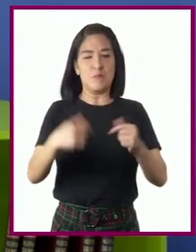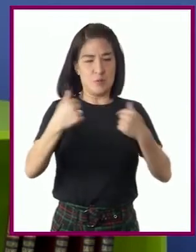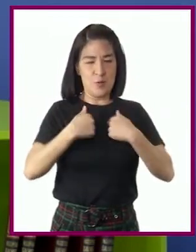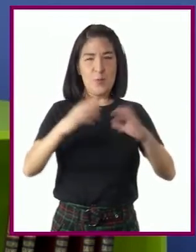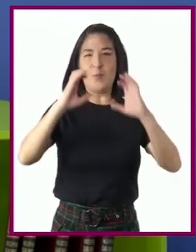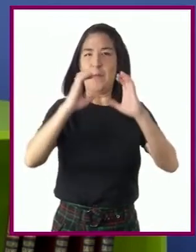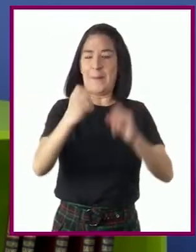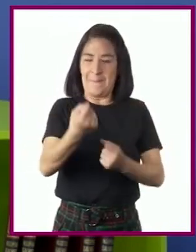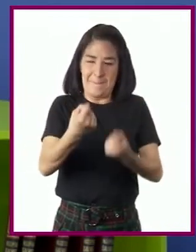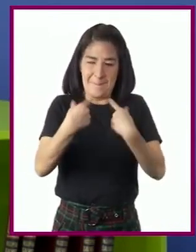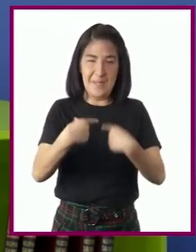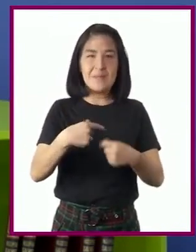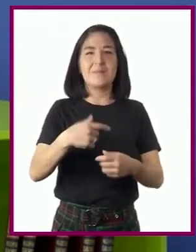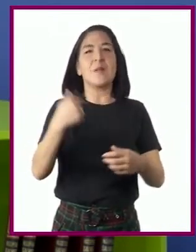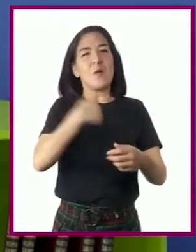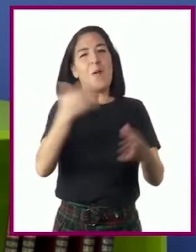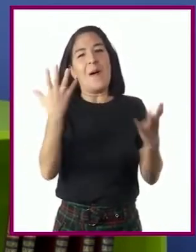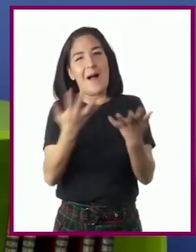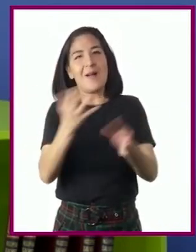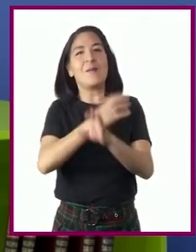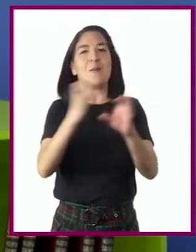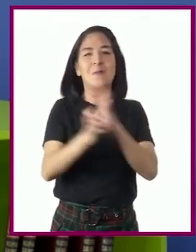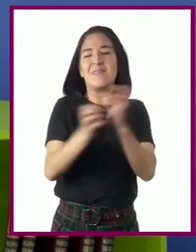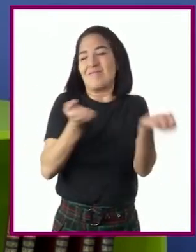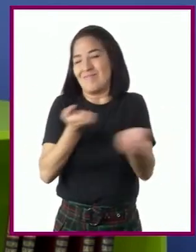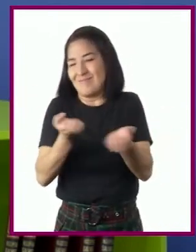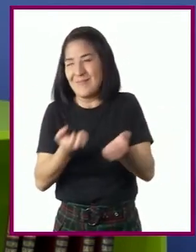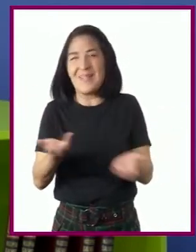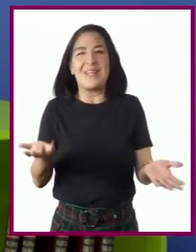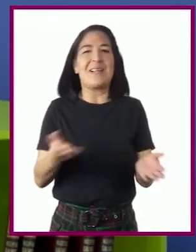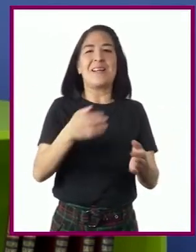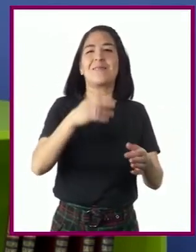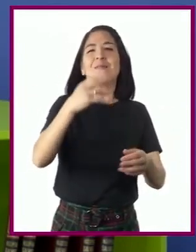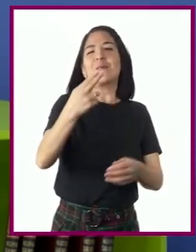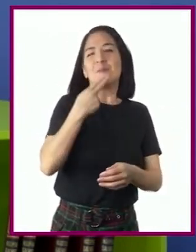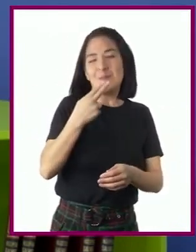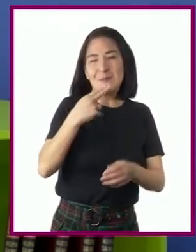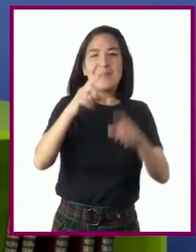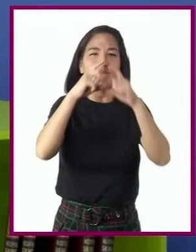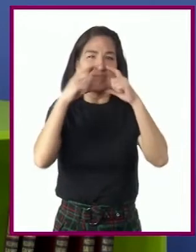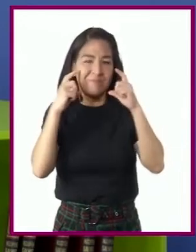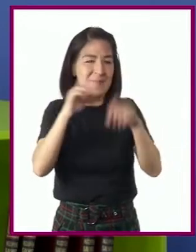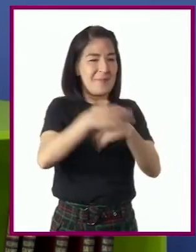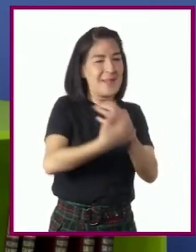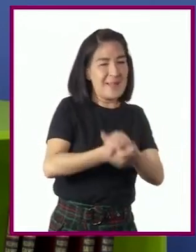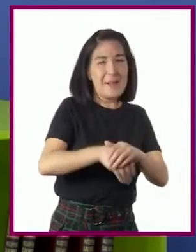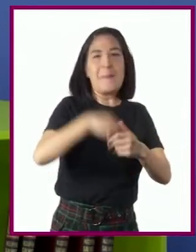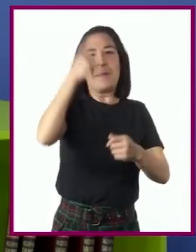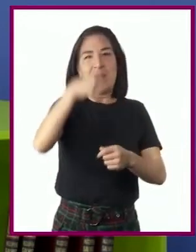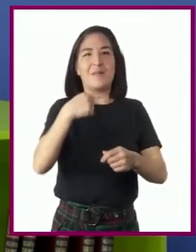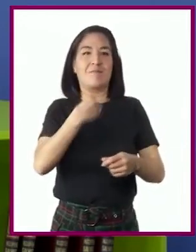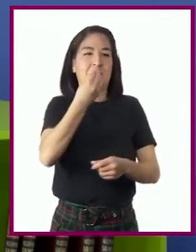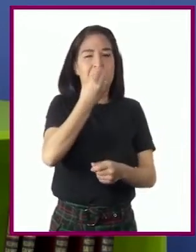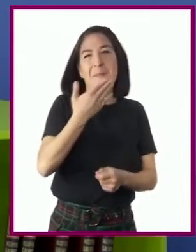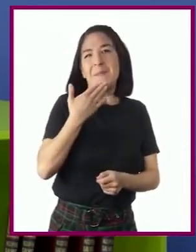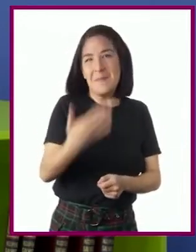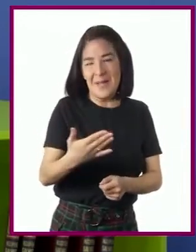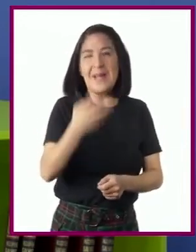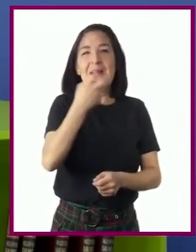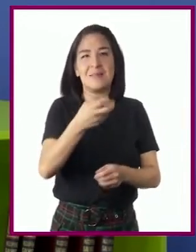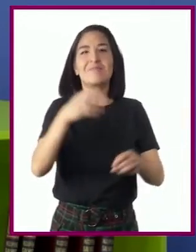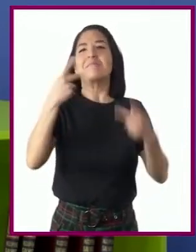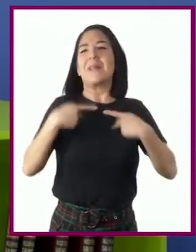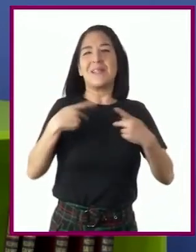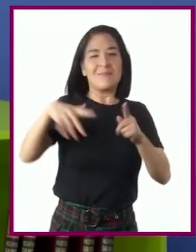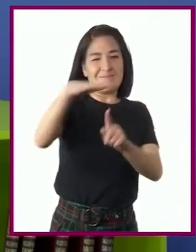hábitos saludables, buscarnos actividades que nos agraden, rodearnos de personas que nos hagan sentir bien. Todo eso ayuda